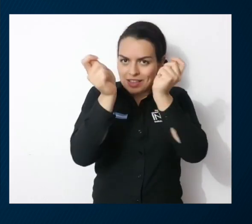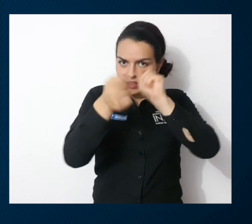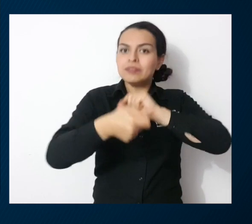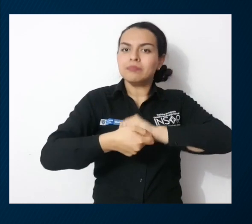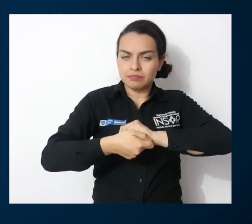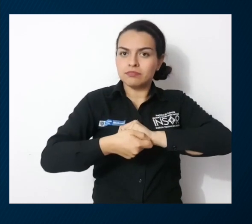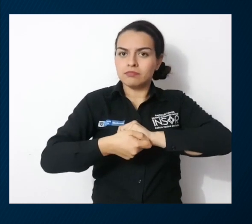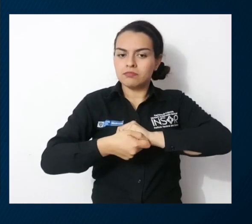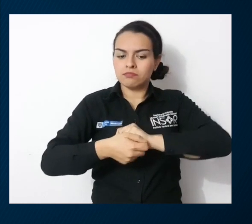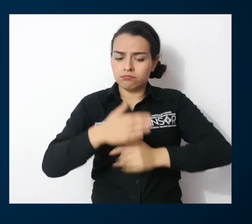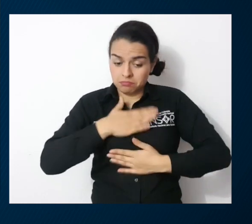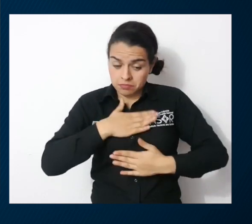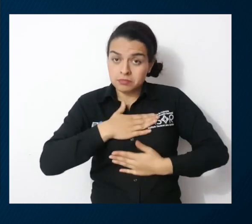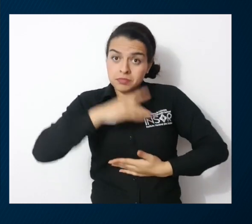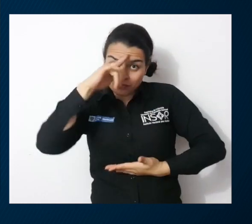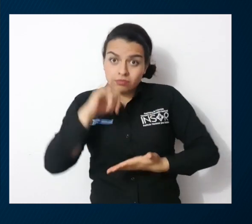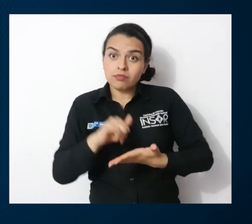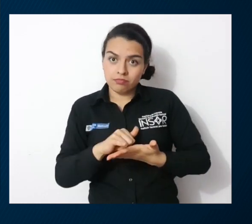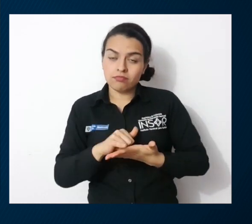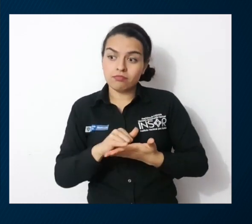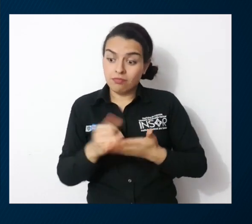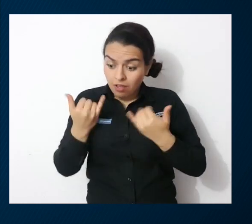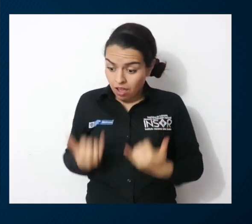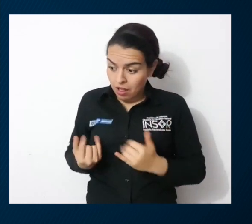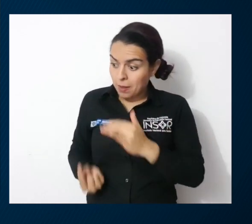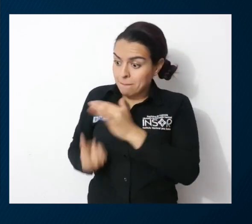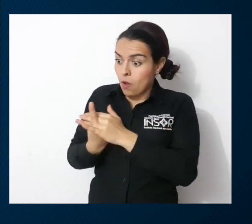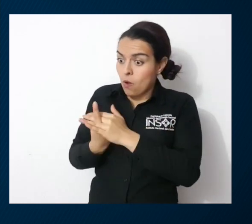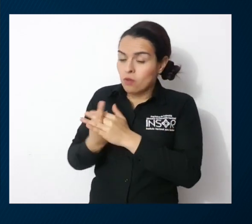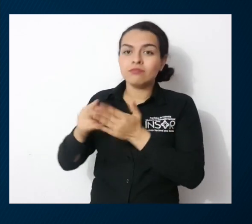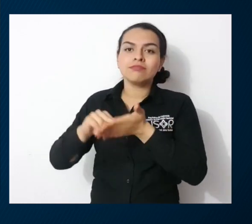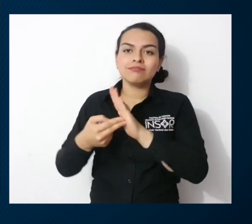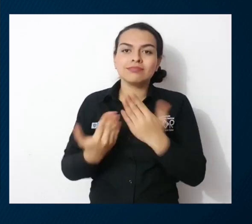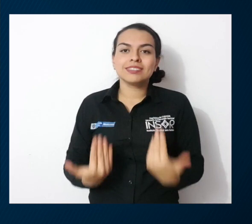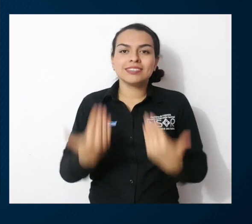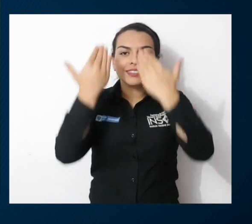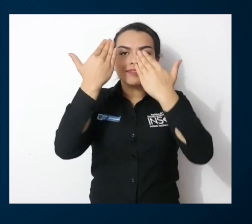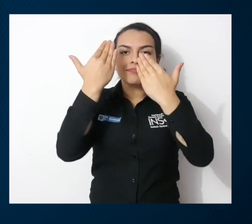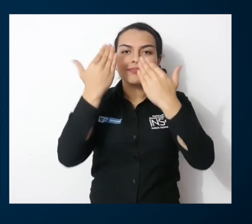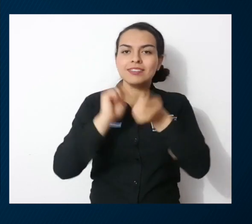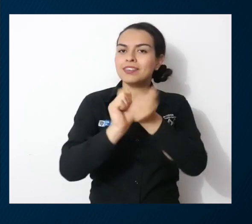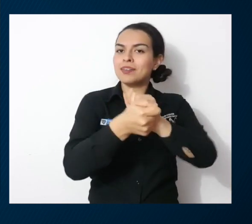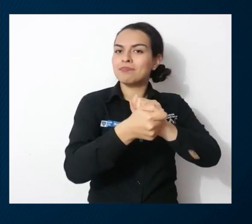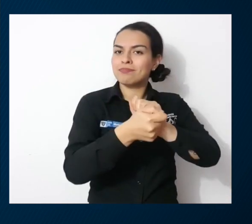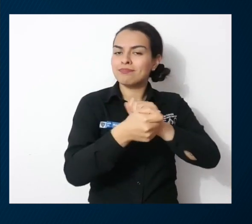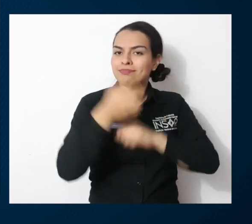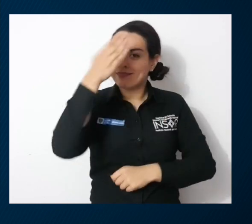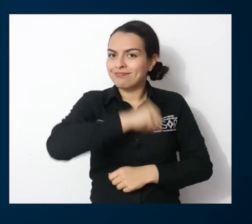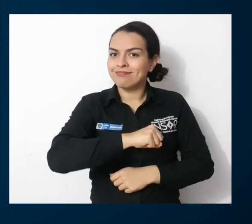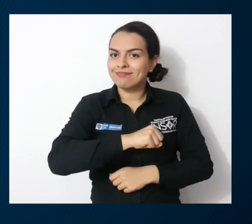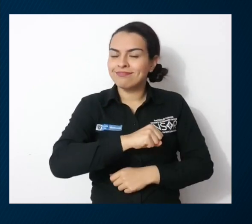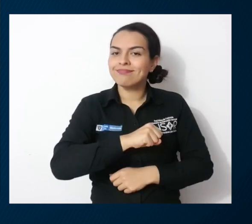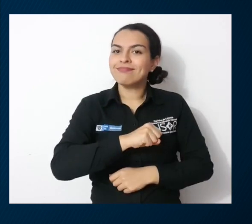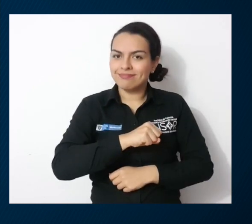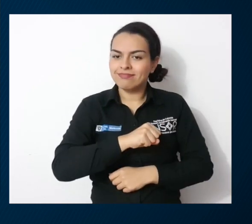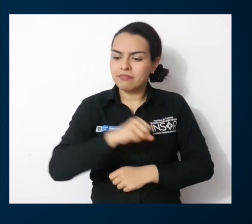otras transformaciones. Yo creo entonces que esta crisis es una palanca de cambio.